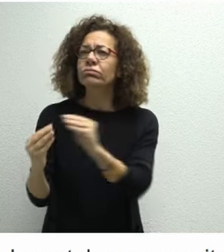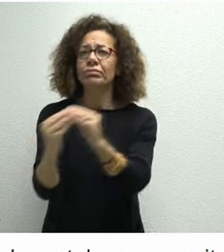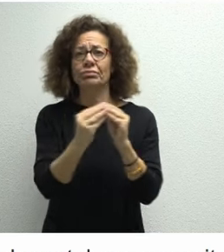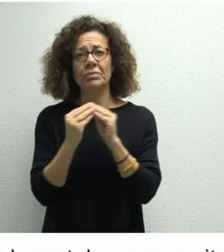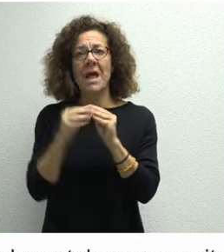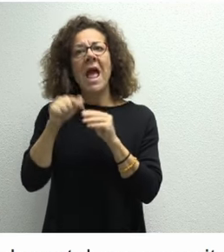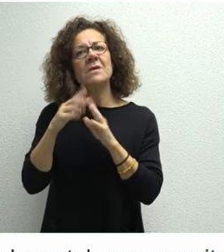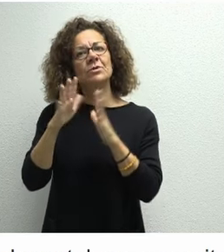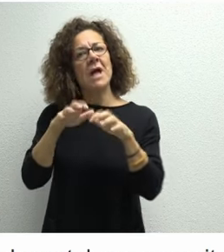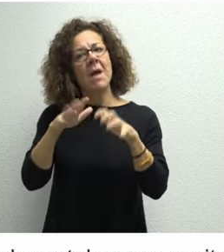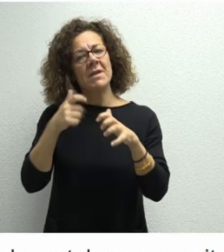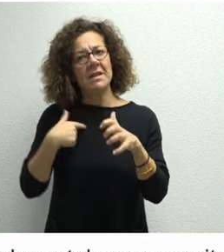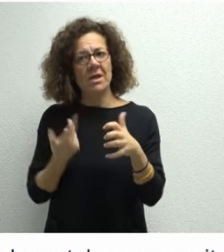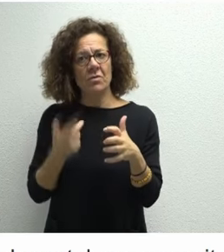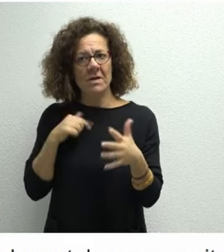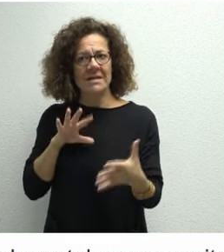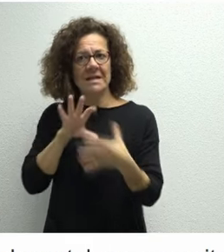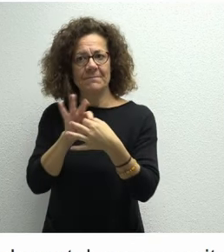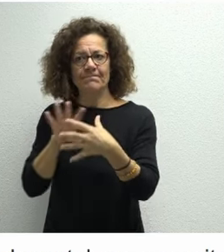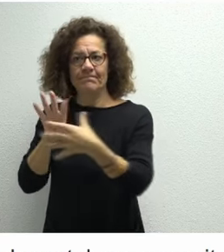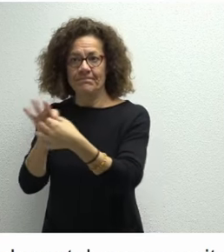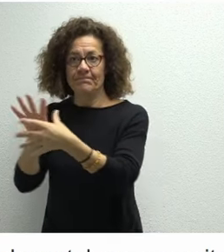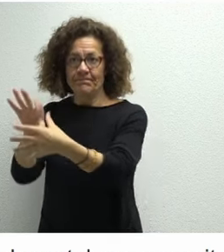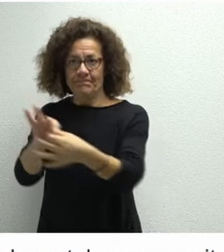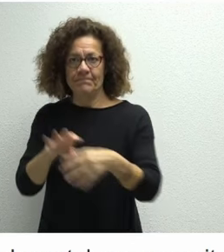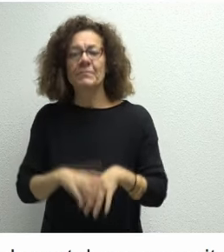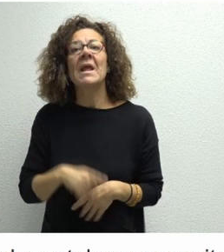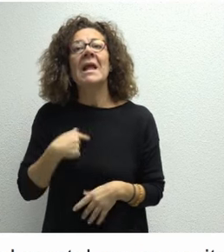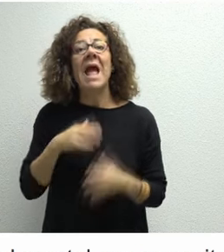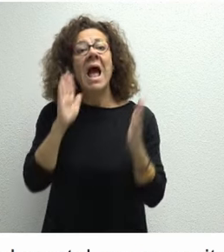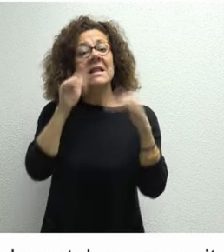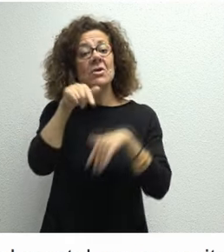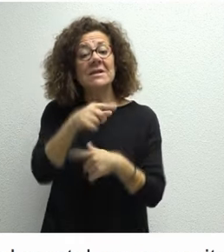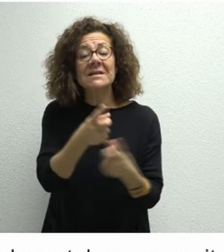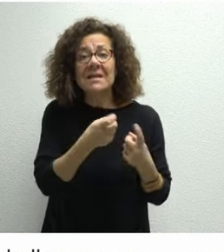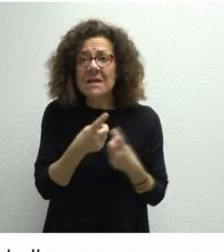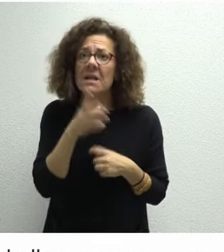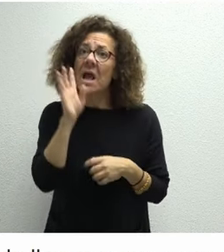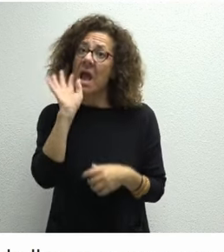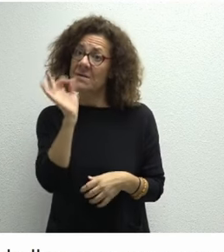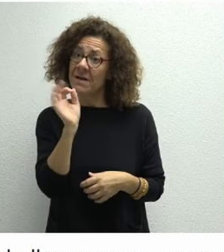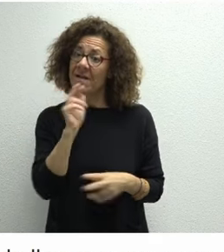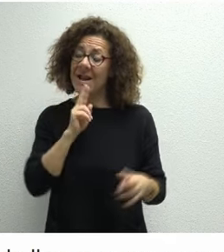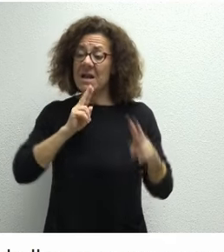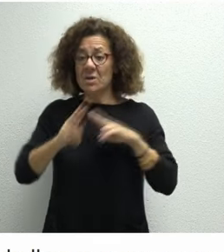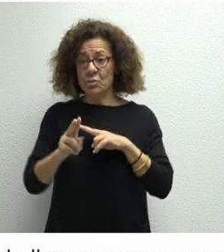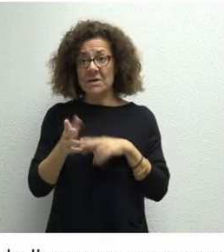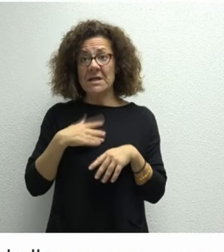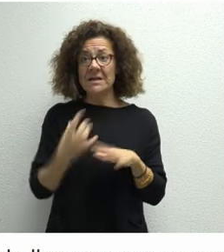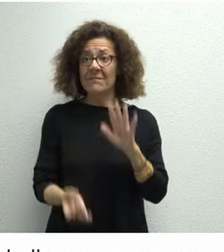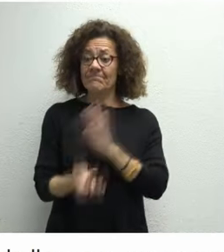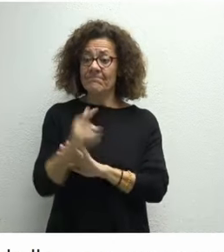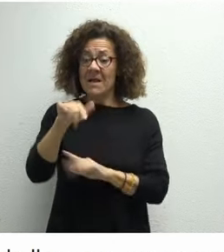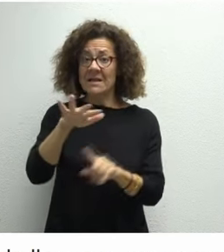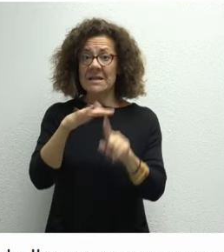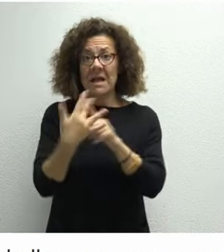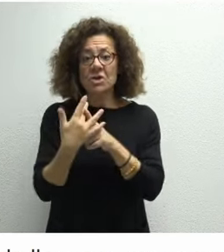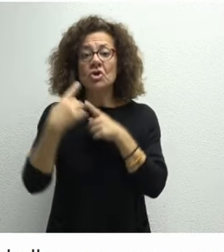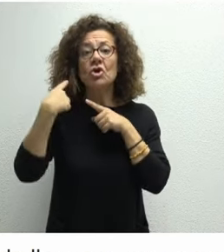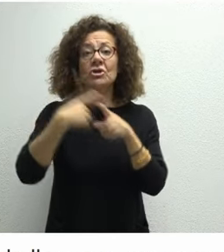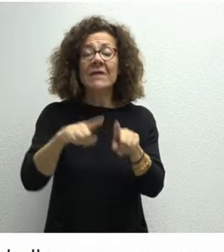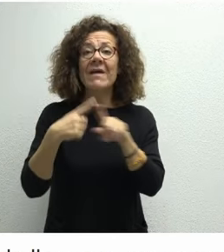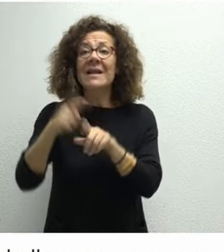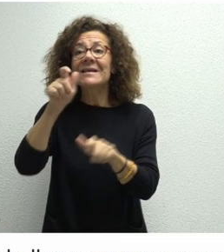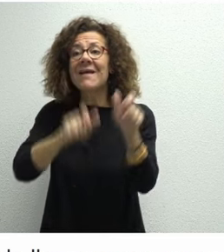aprendiendo intentamos desde esas comisiones que atendiendo a esa necesidad verdad que las respuestas producidas en este caso entre los diferentes